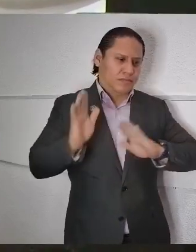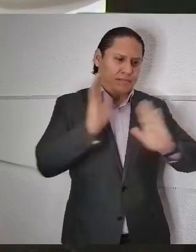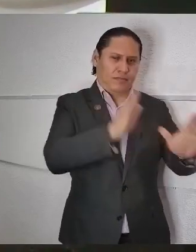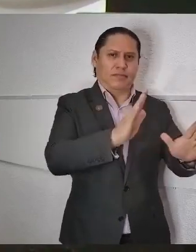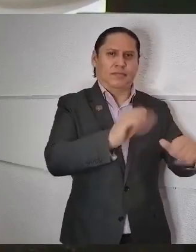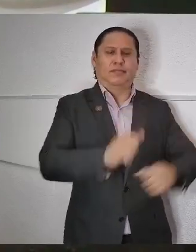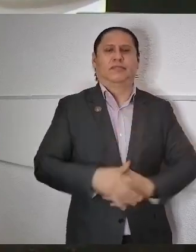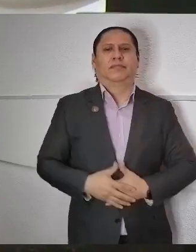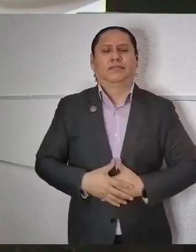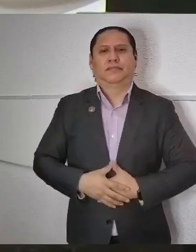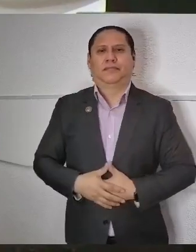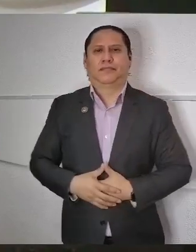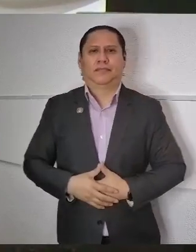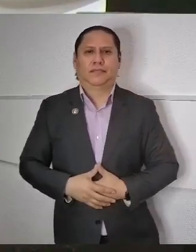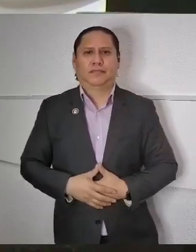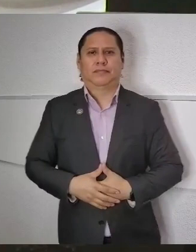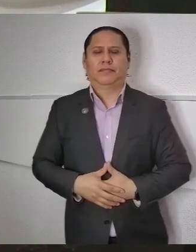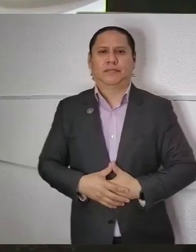legislativos correspondientes.